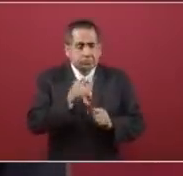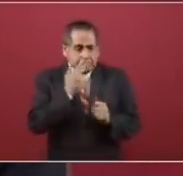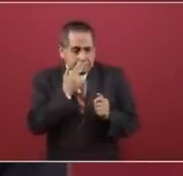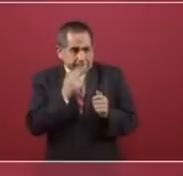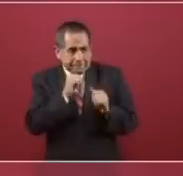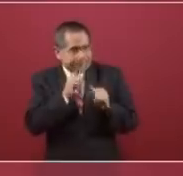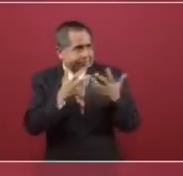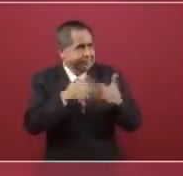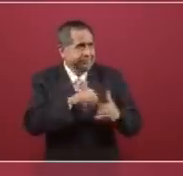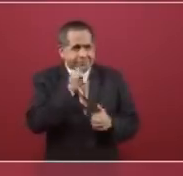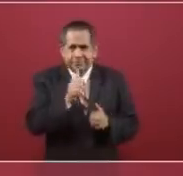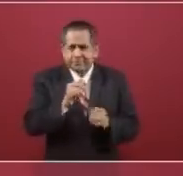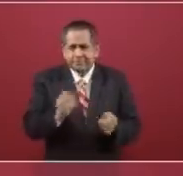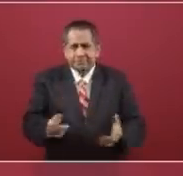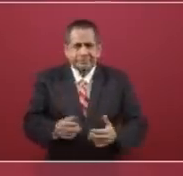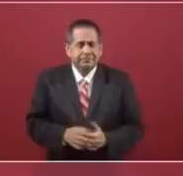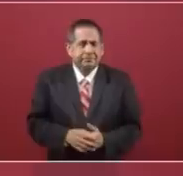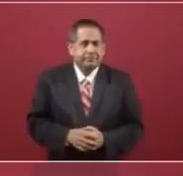planta.